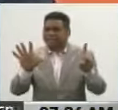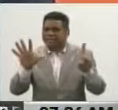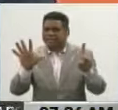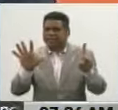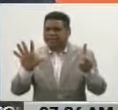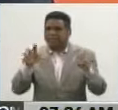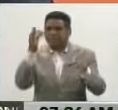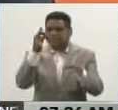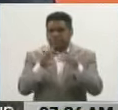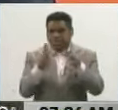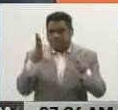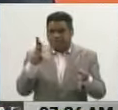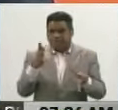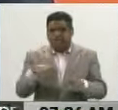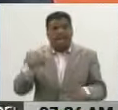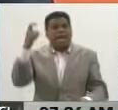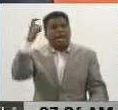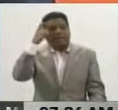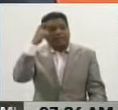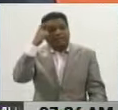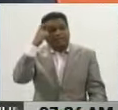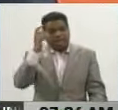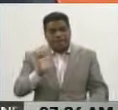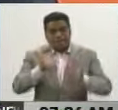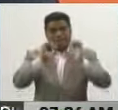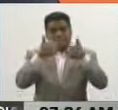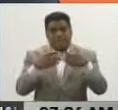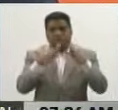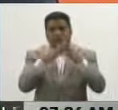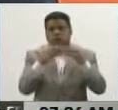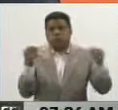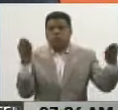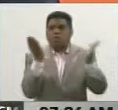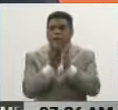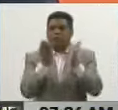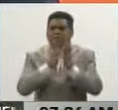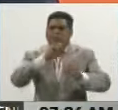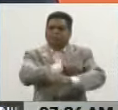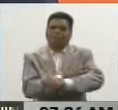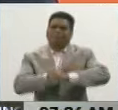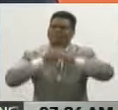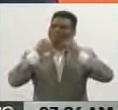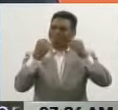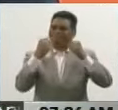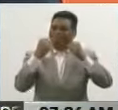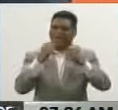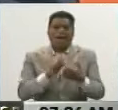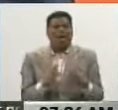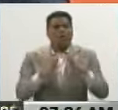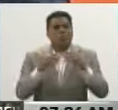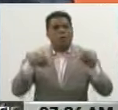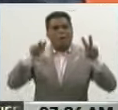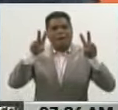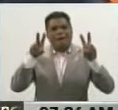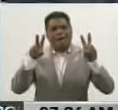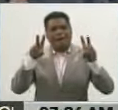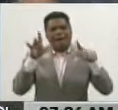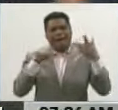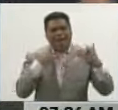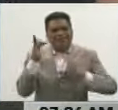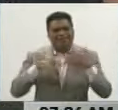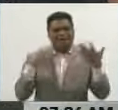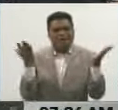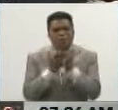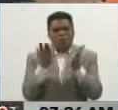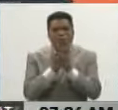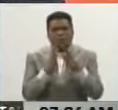de septiembre, que es el día en que vamos a iniciar con mucha fuerza las actividades escolares, vamos a